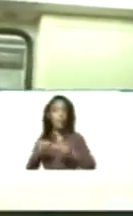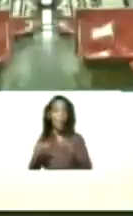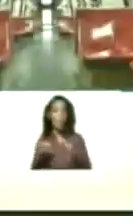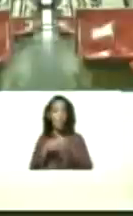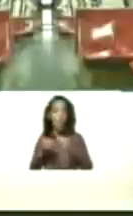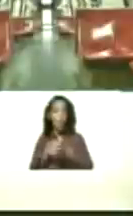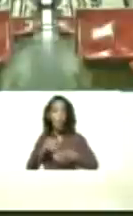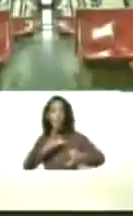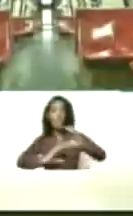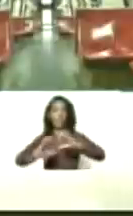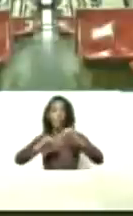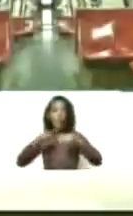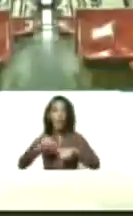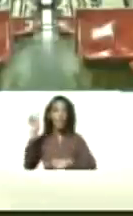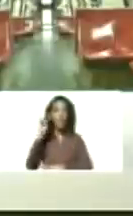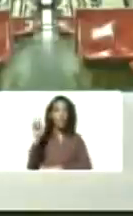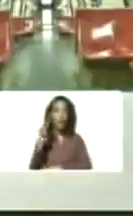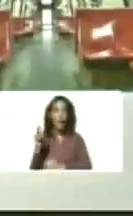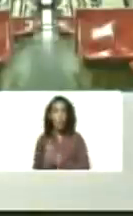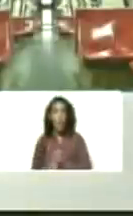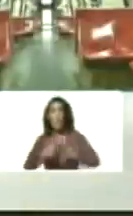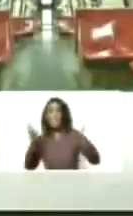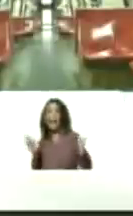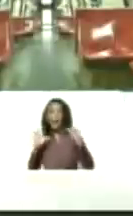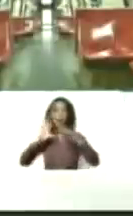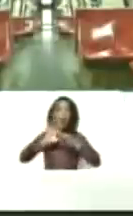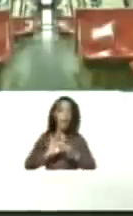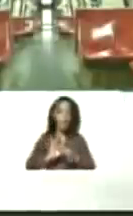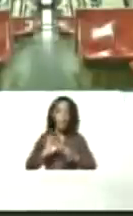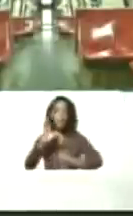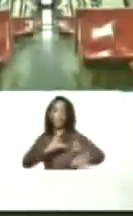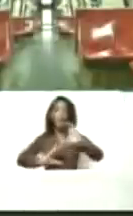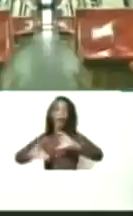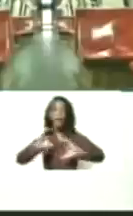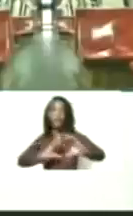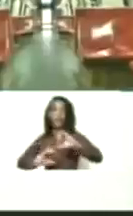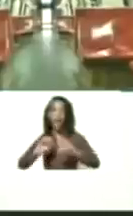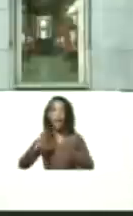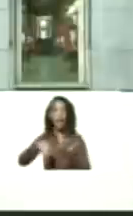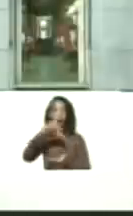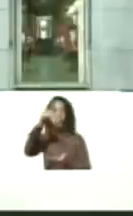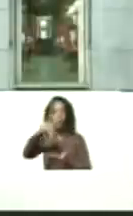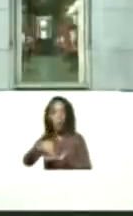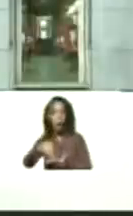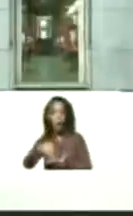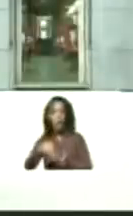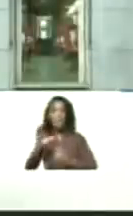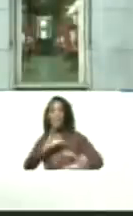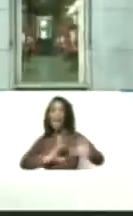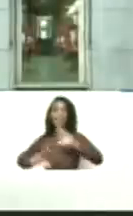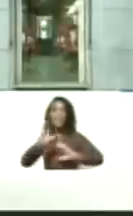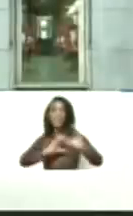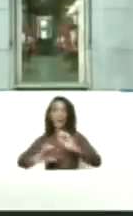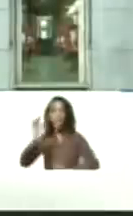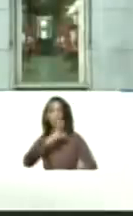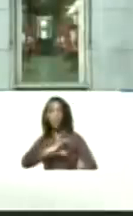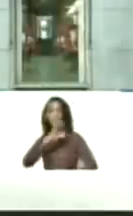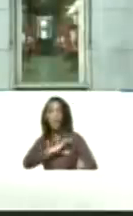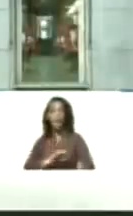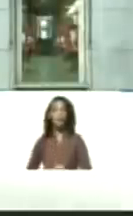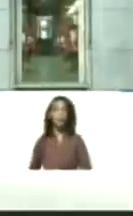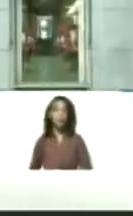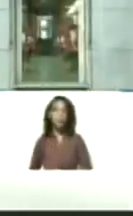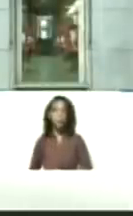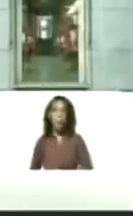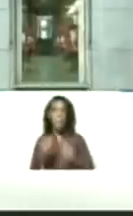Venezuela, para una gran alianza científica nacional, científica social,